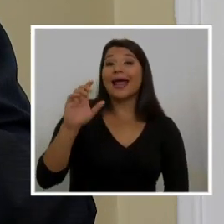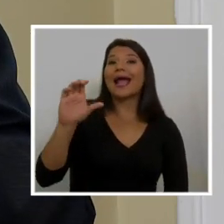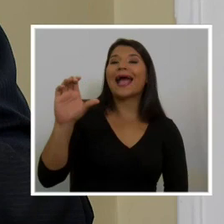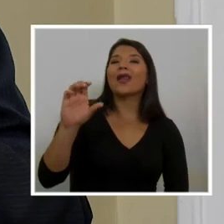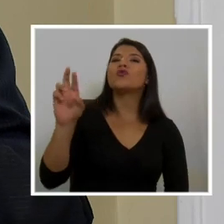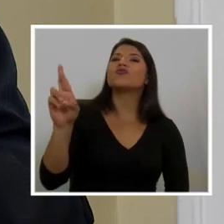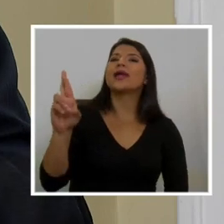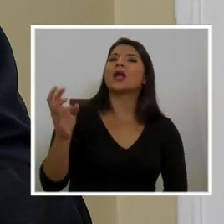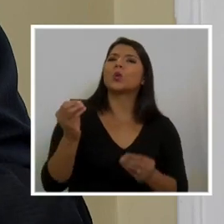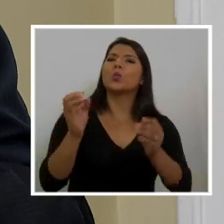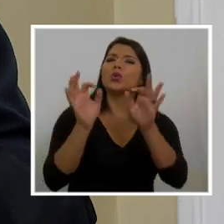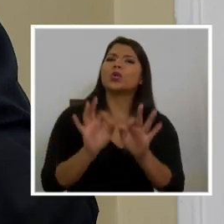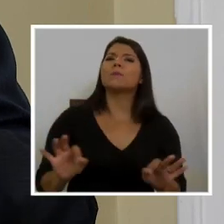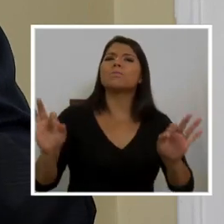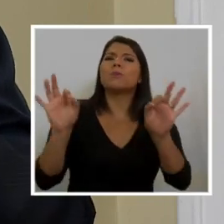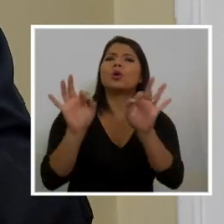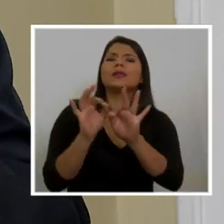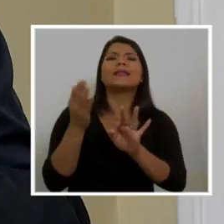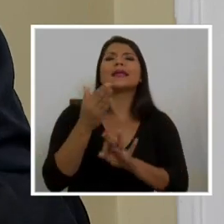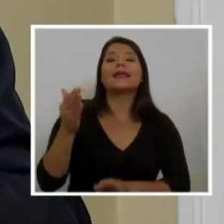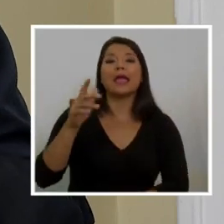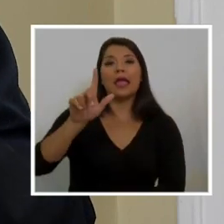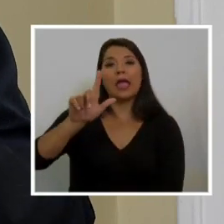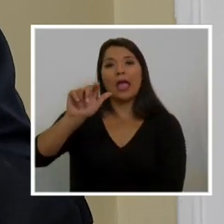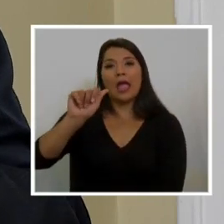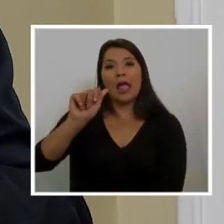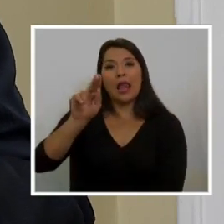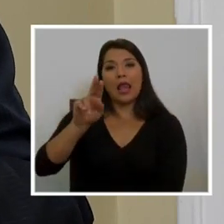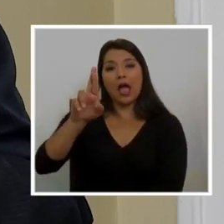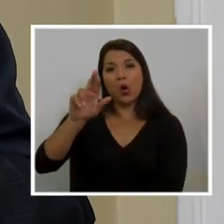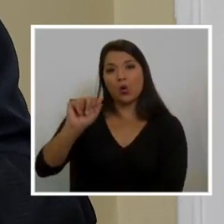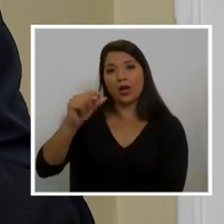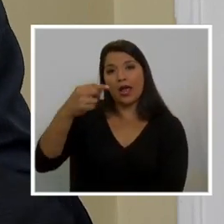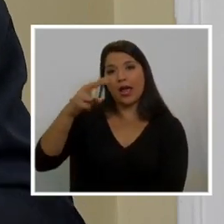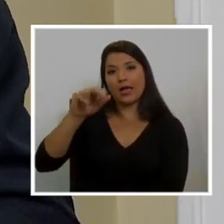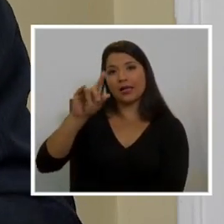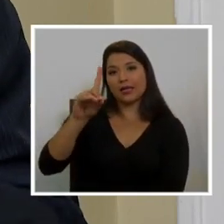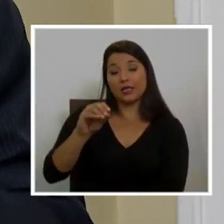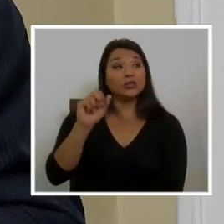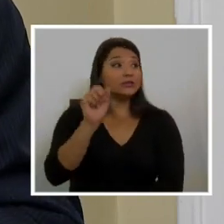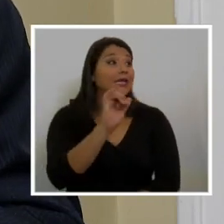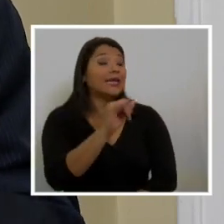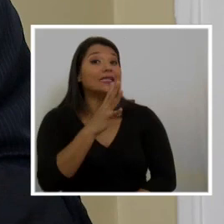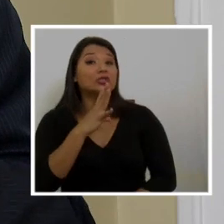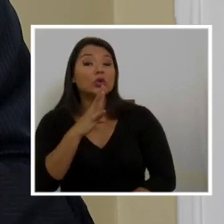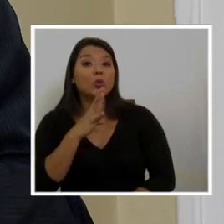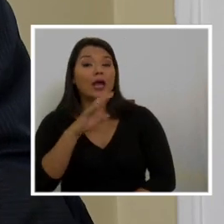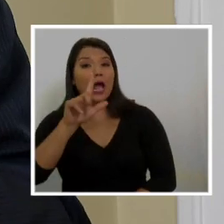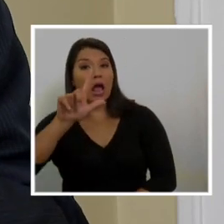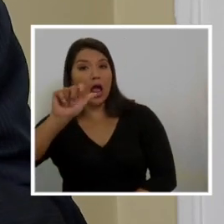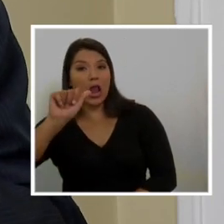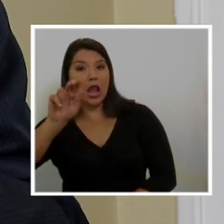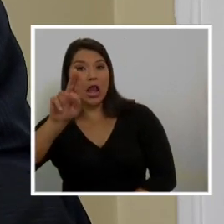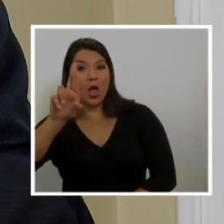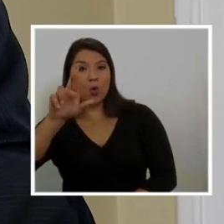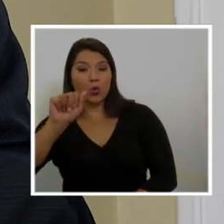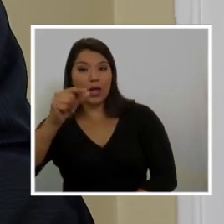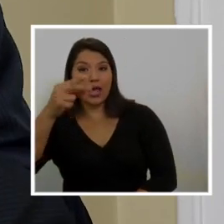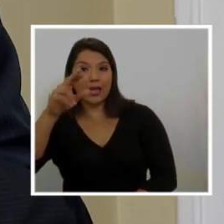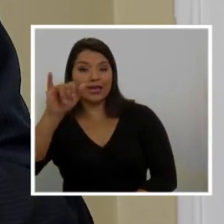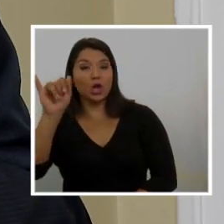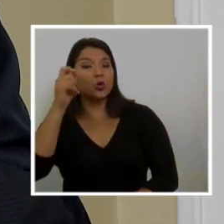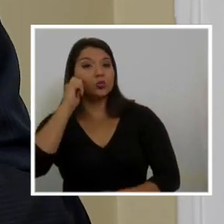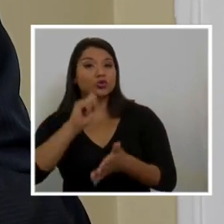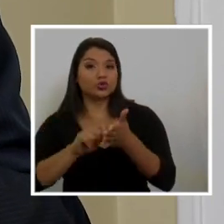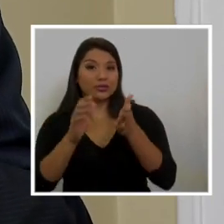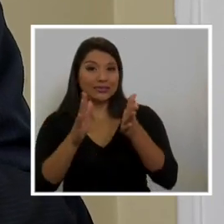muy importante que Laura Guido sea la secretaria de Es lo que se está hablando. Laura Guido del Partido de Acción Ciudadana sería. Si uno ve el perfil de ella, aunque ella es